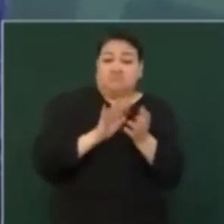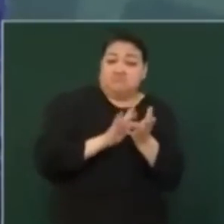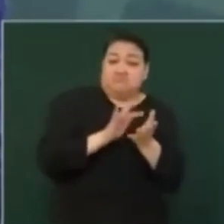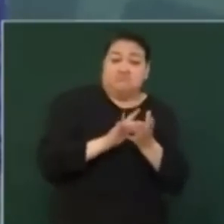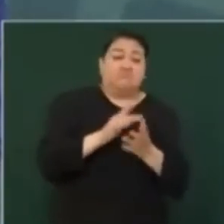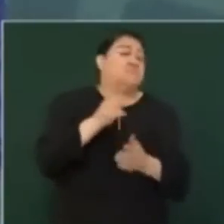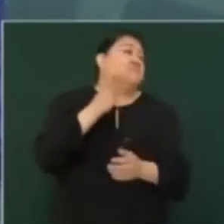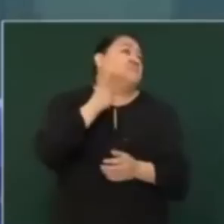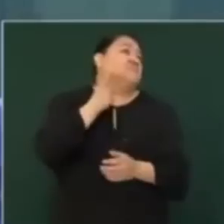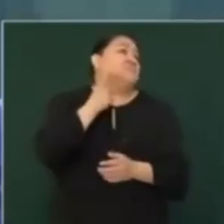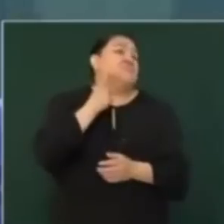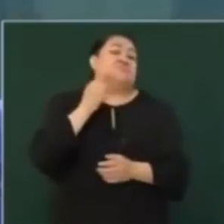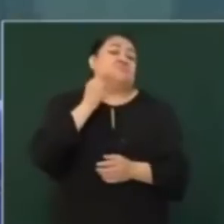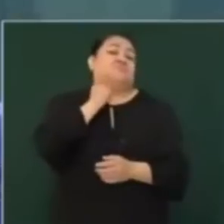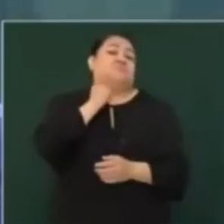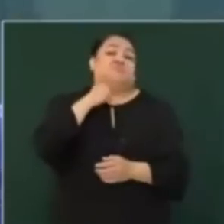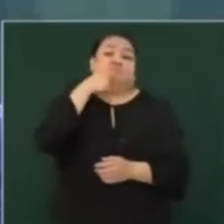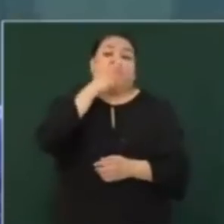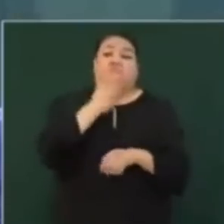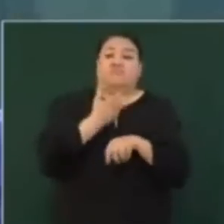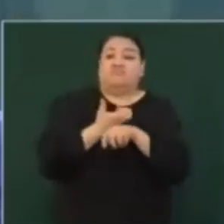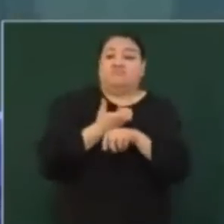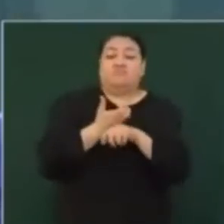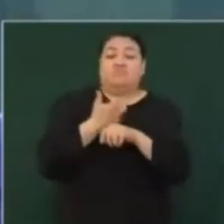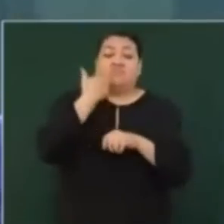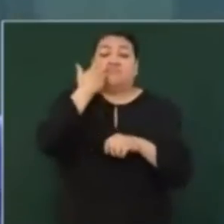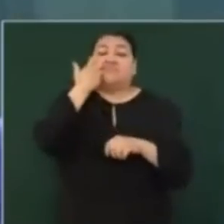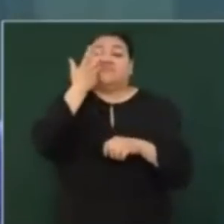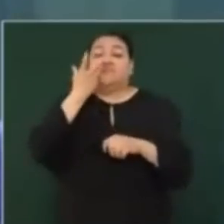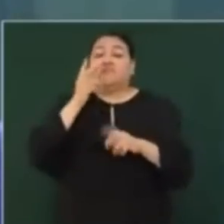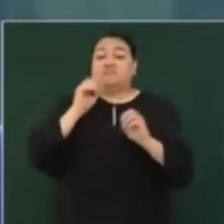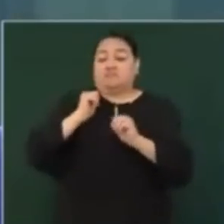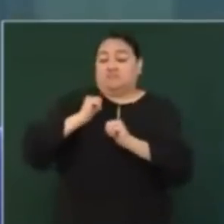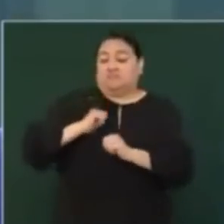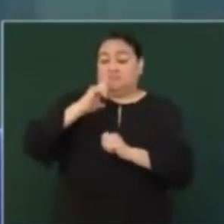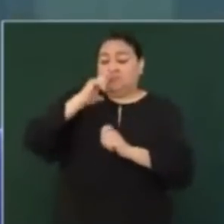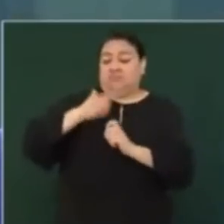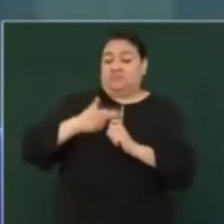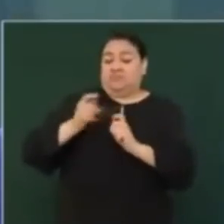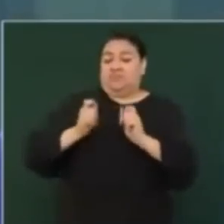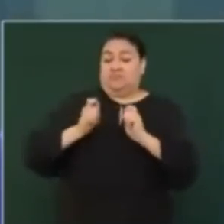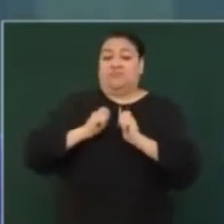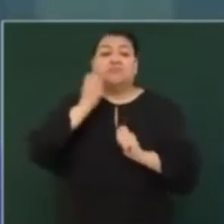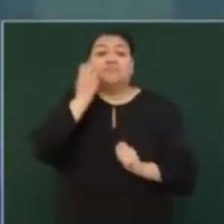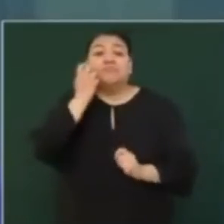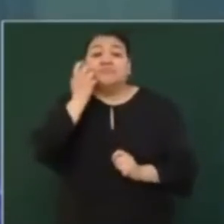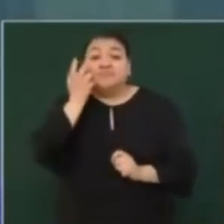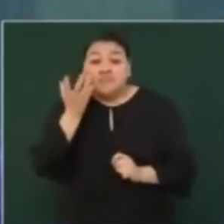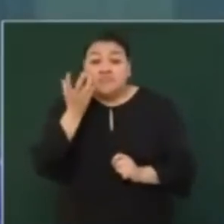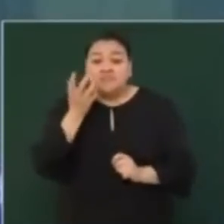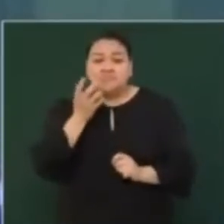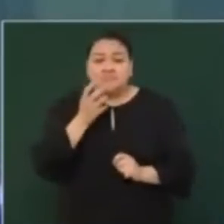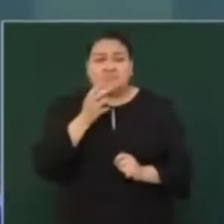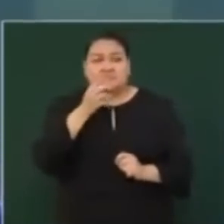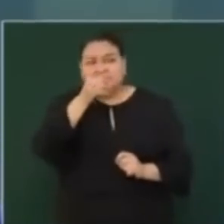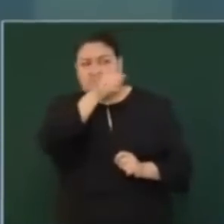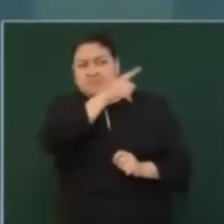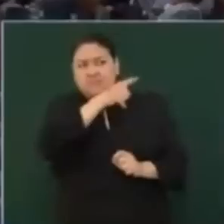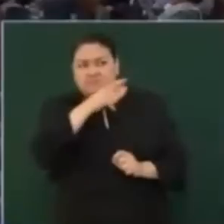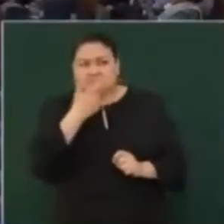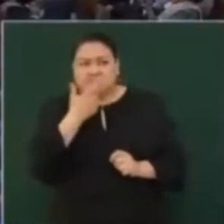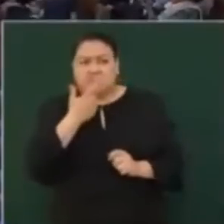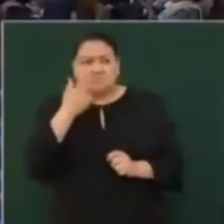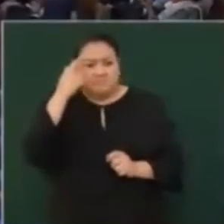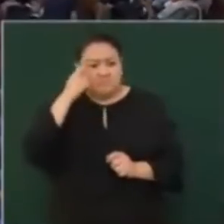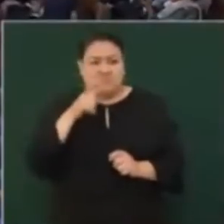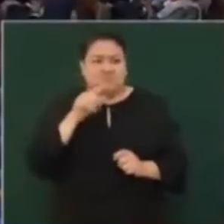diputados o senadores tener cargos no este no tengan elementos